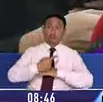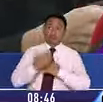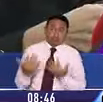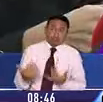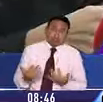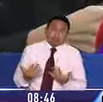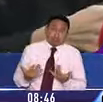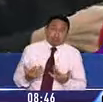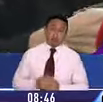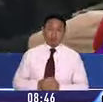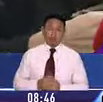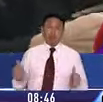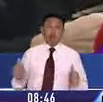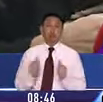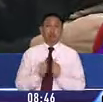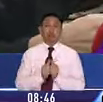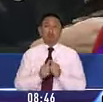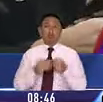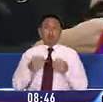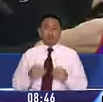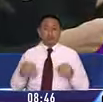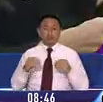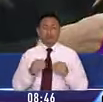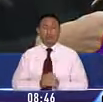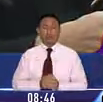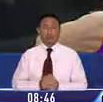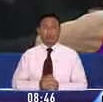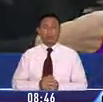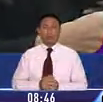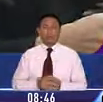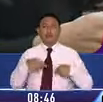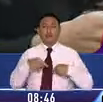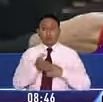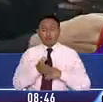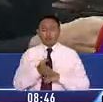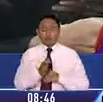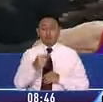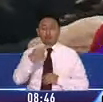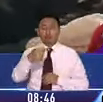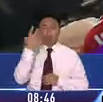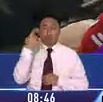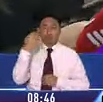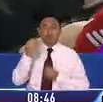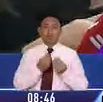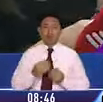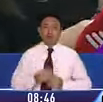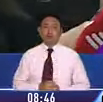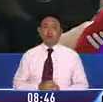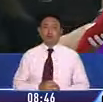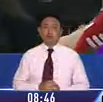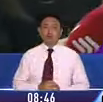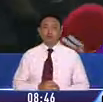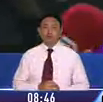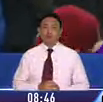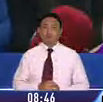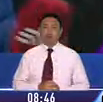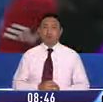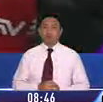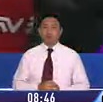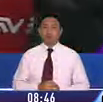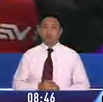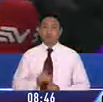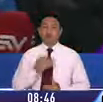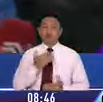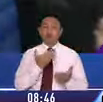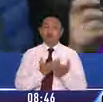y en conjunto, pues, generaremos cuál es la hoja de ruta para los próximos días. Exactamente. Gracias. Muy amable.